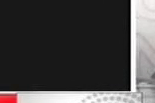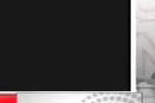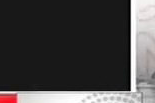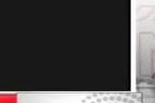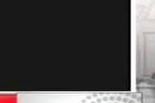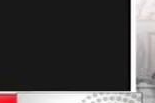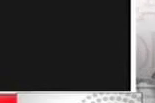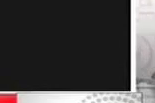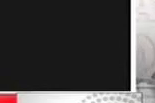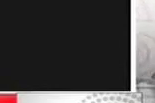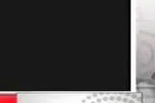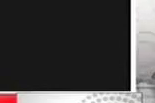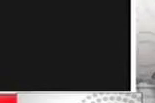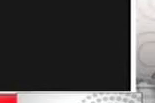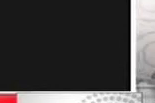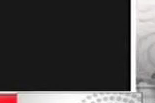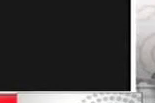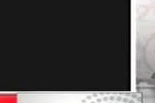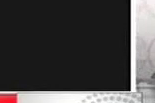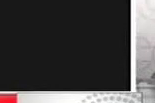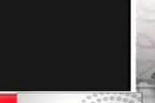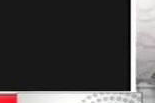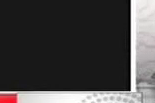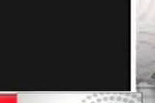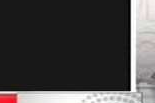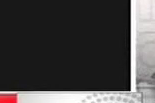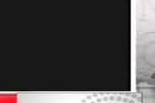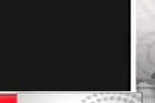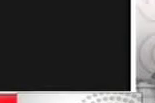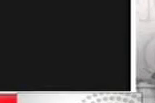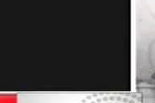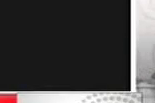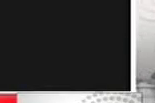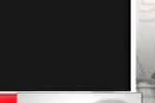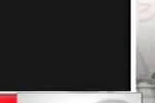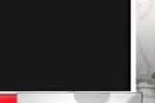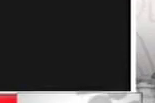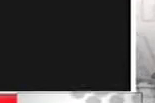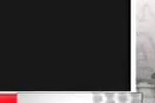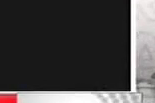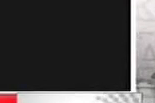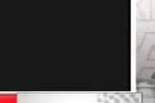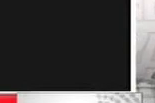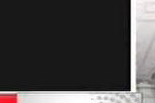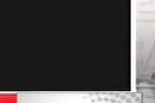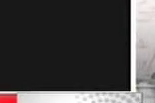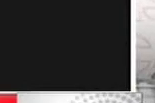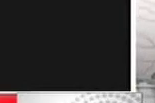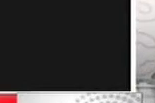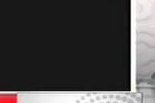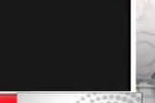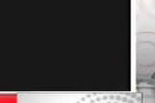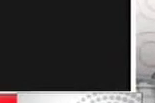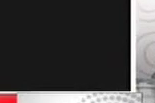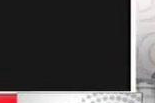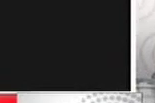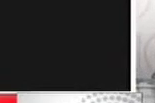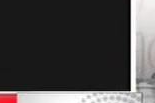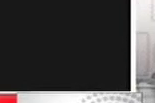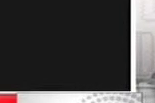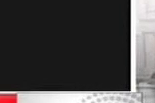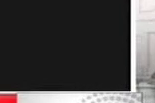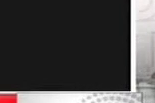ejecución propiamente dicha es de 13.394 millones, que supone un 65% del